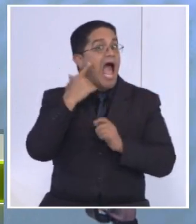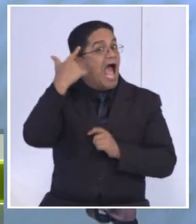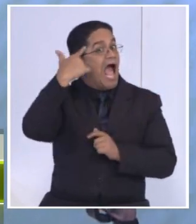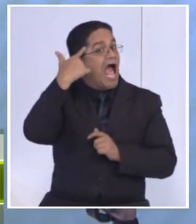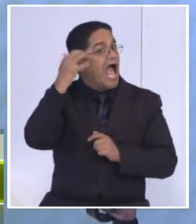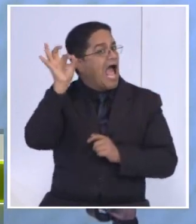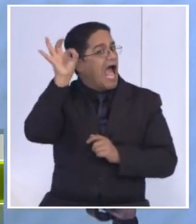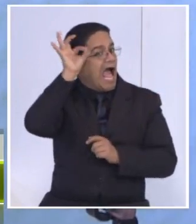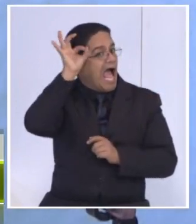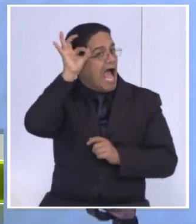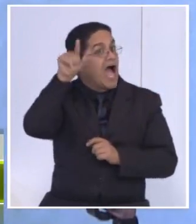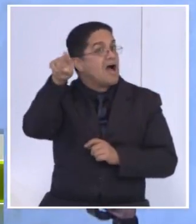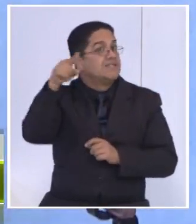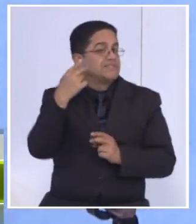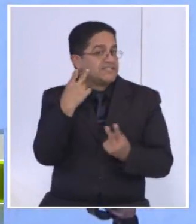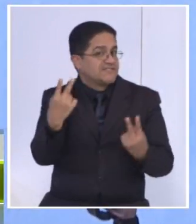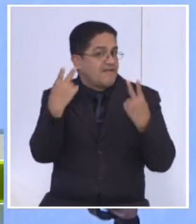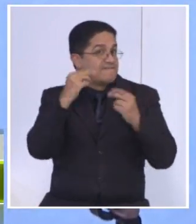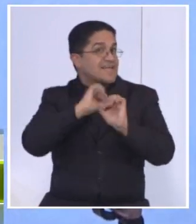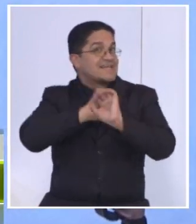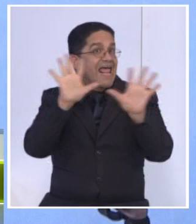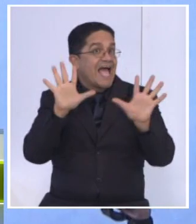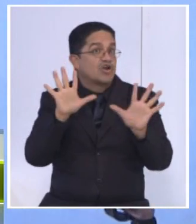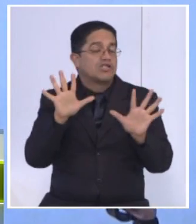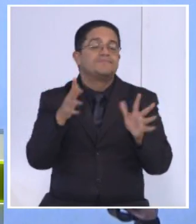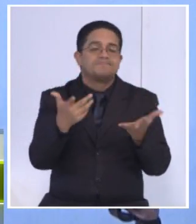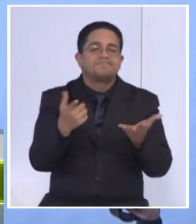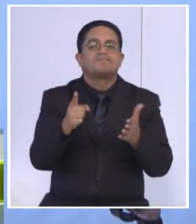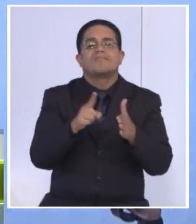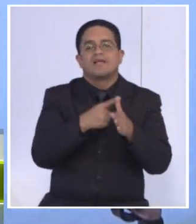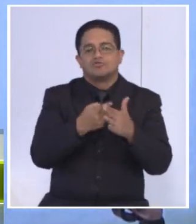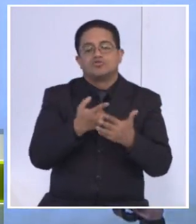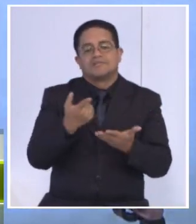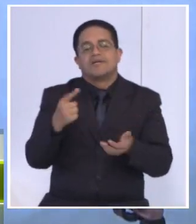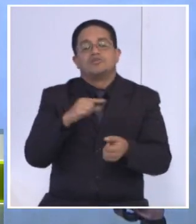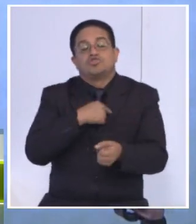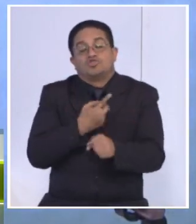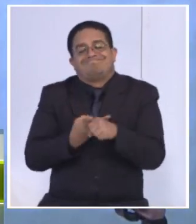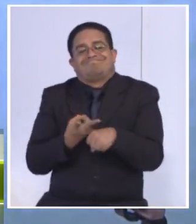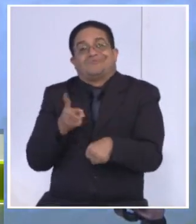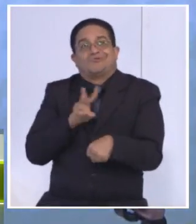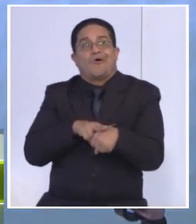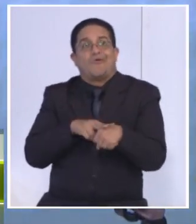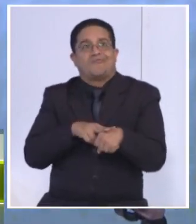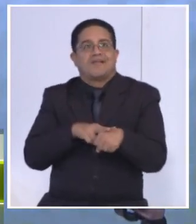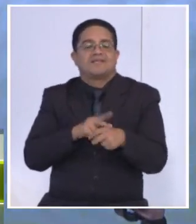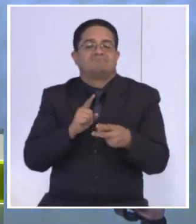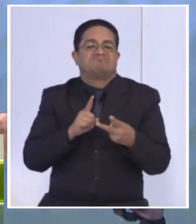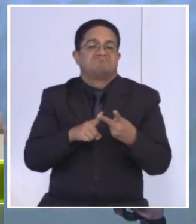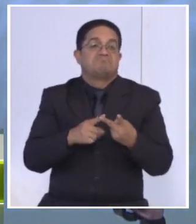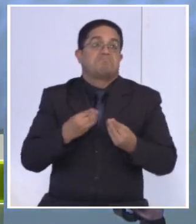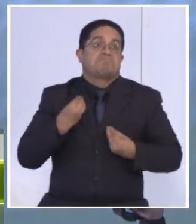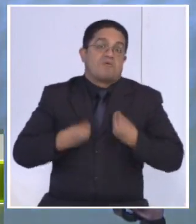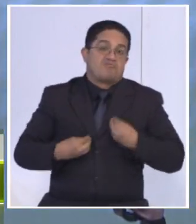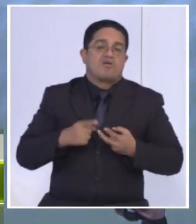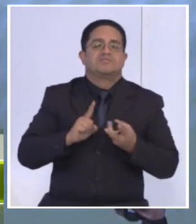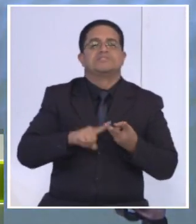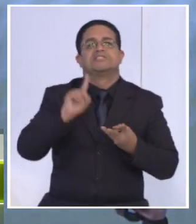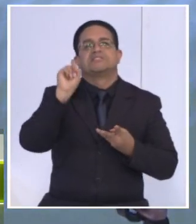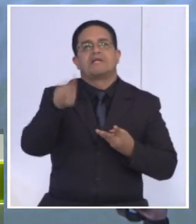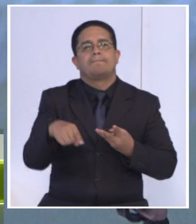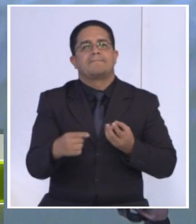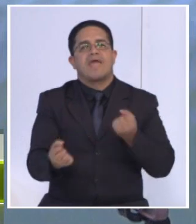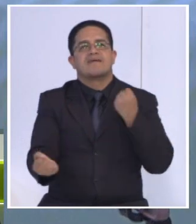marca el músculo temporal. Yo evidentemente tengo una sobrecarga. Si hay factores, más allá de estrés, también ejercicio, hago ejercicio